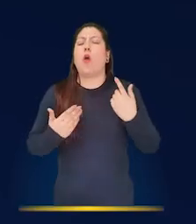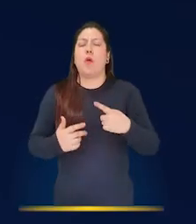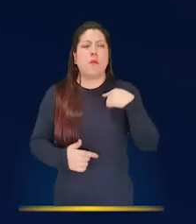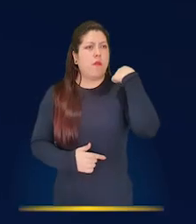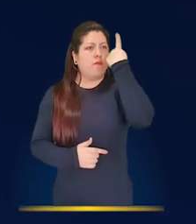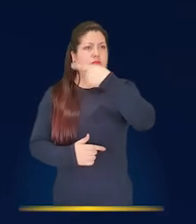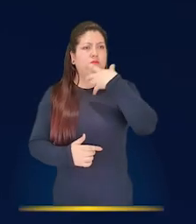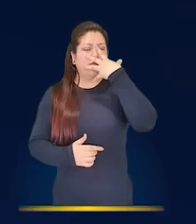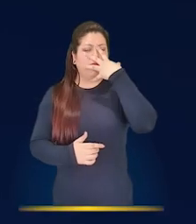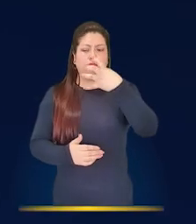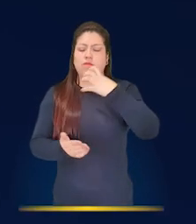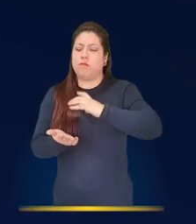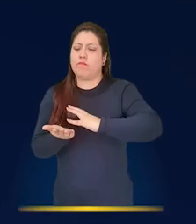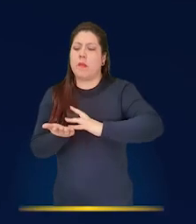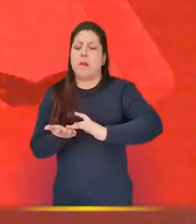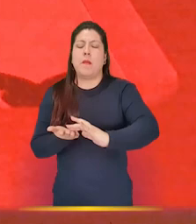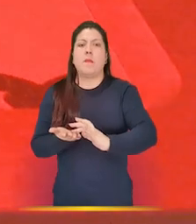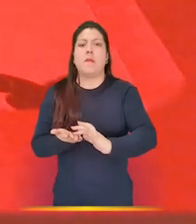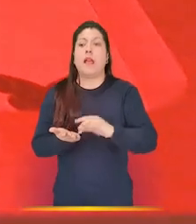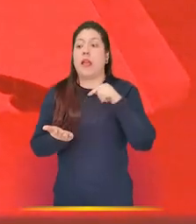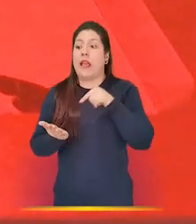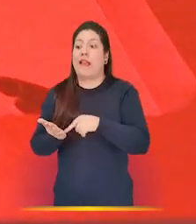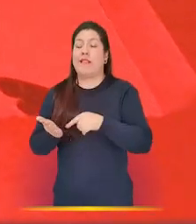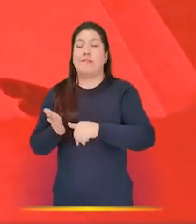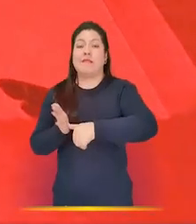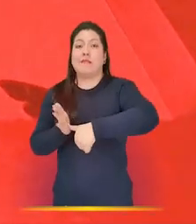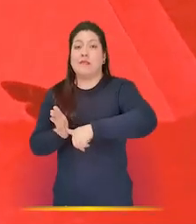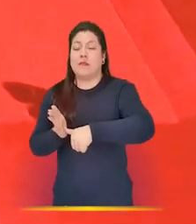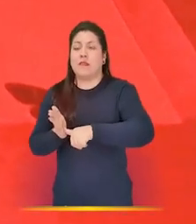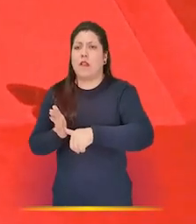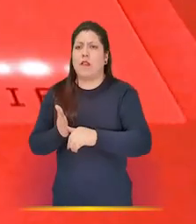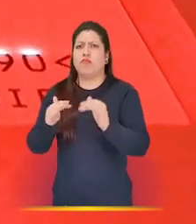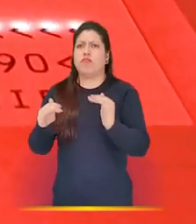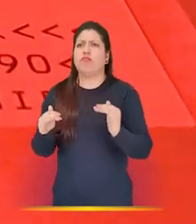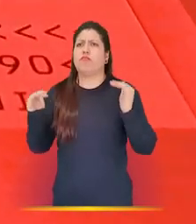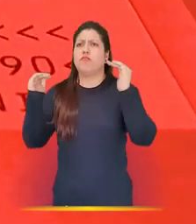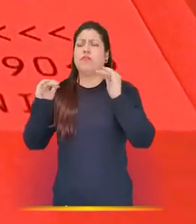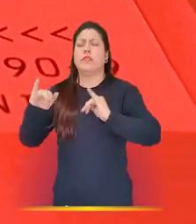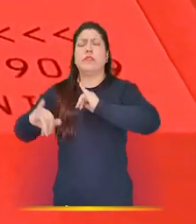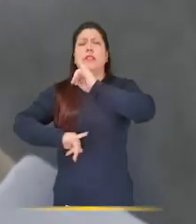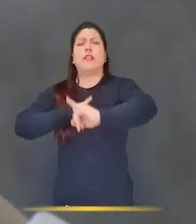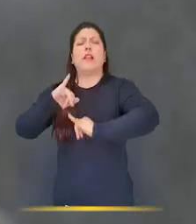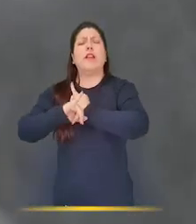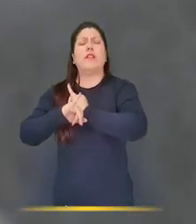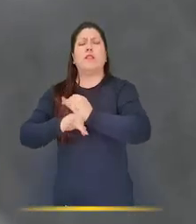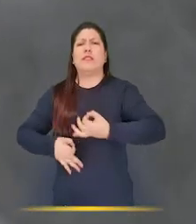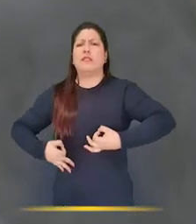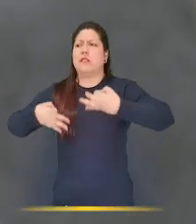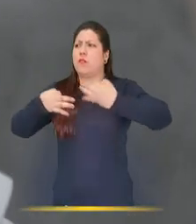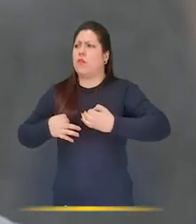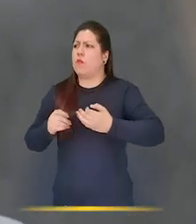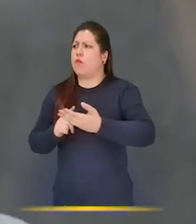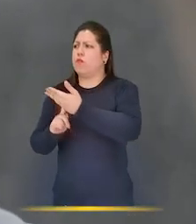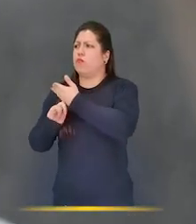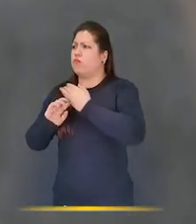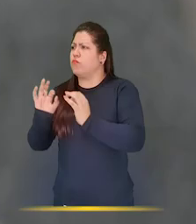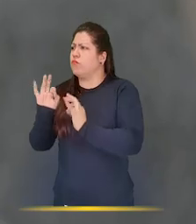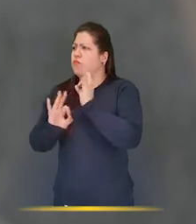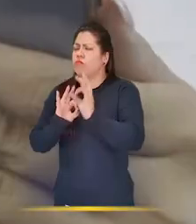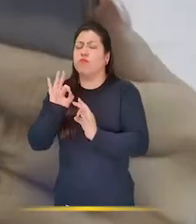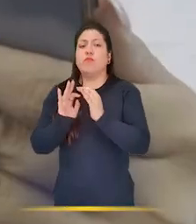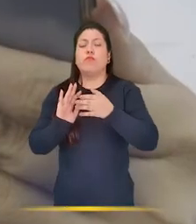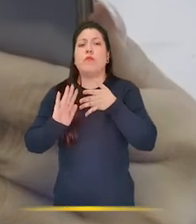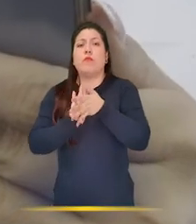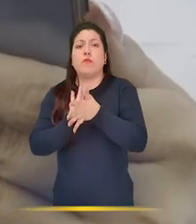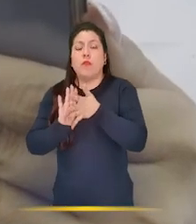a través de la biometría facial. Esta cédula cuenta con los más altos estándares internacionales de seguridad y protección de